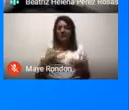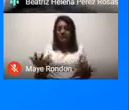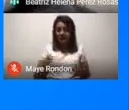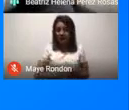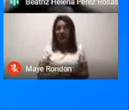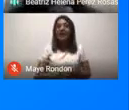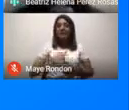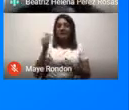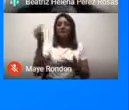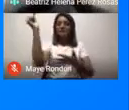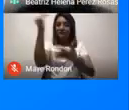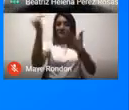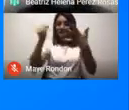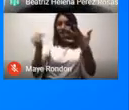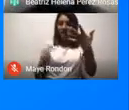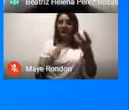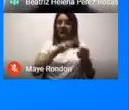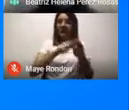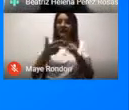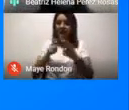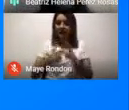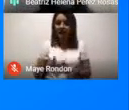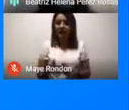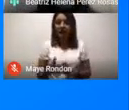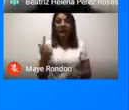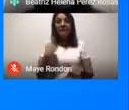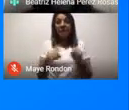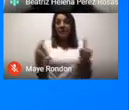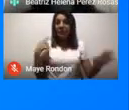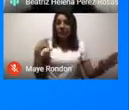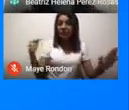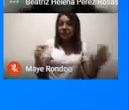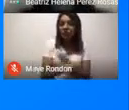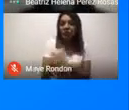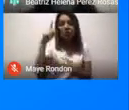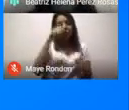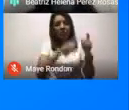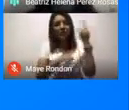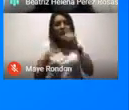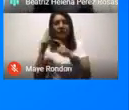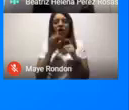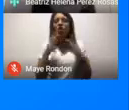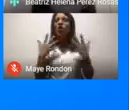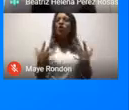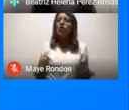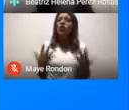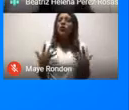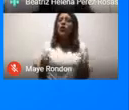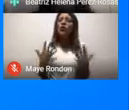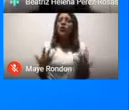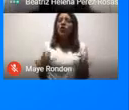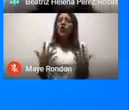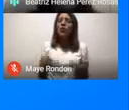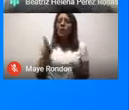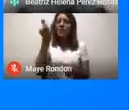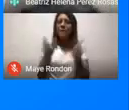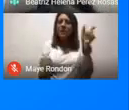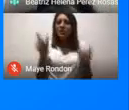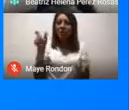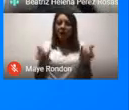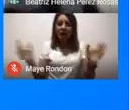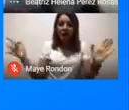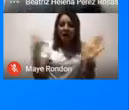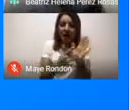así relacionadamente. Pero es que si me voy más allá, también tengo que pensar cómo voy a hacer que una persona llegue